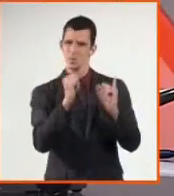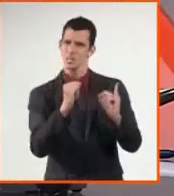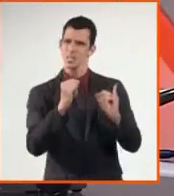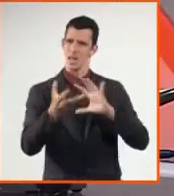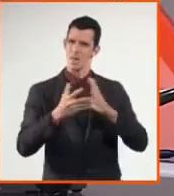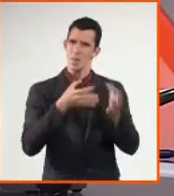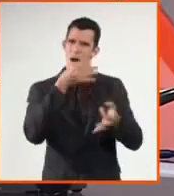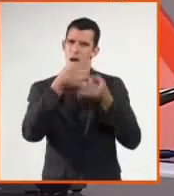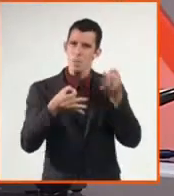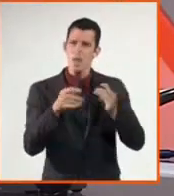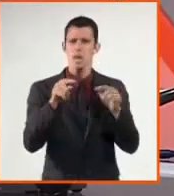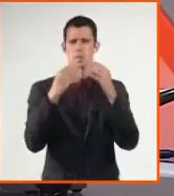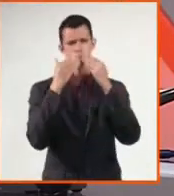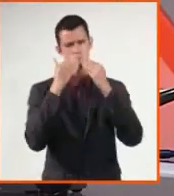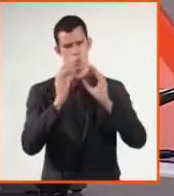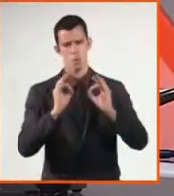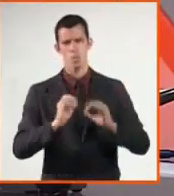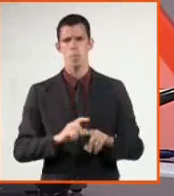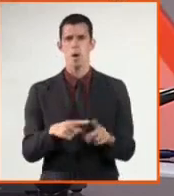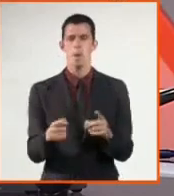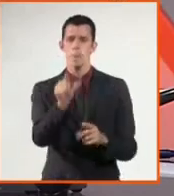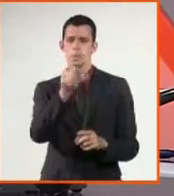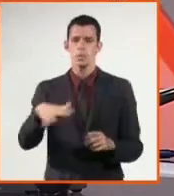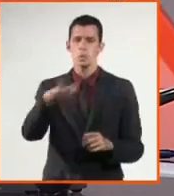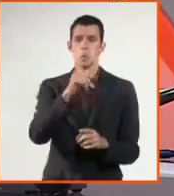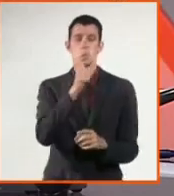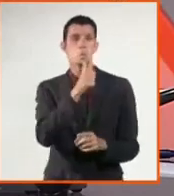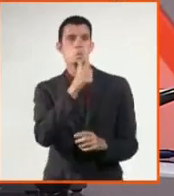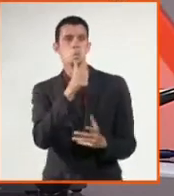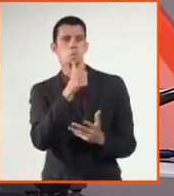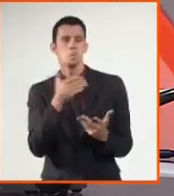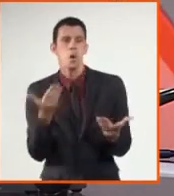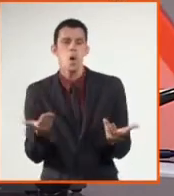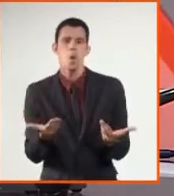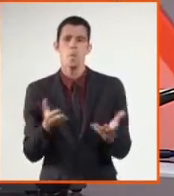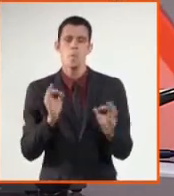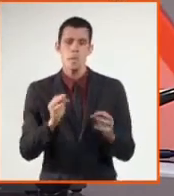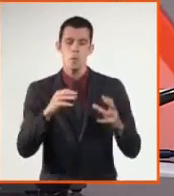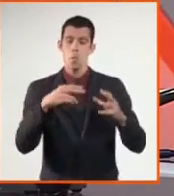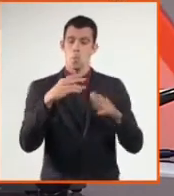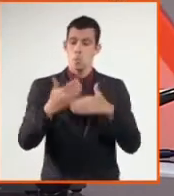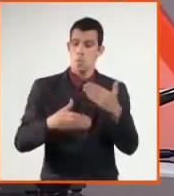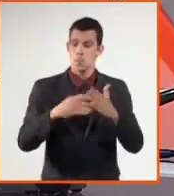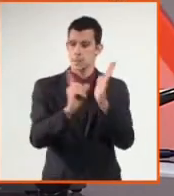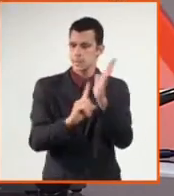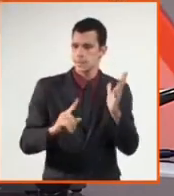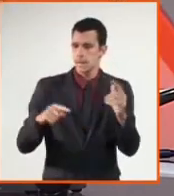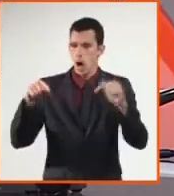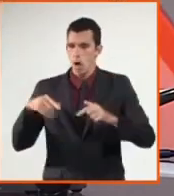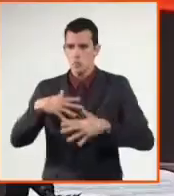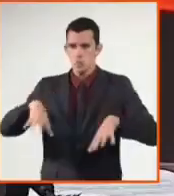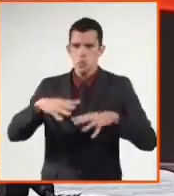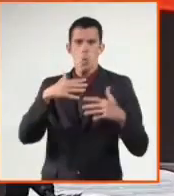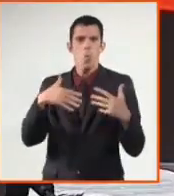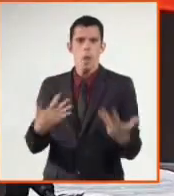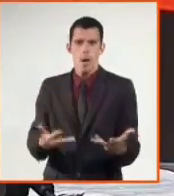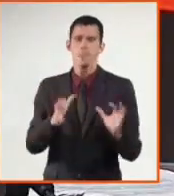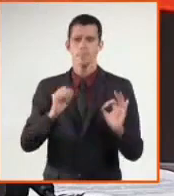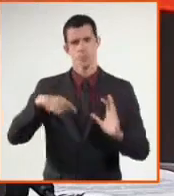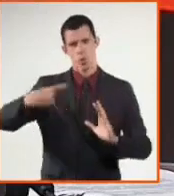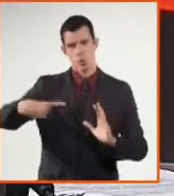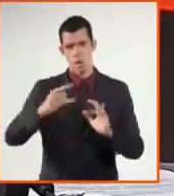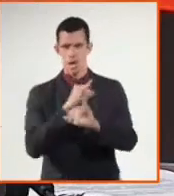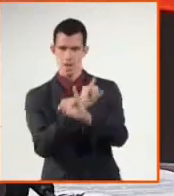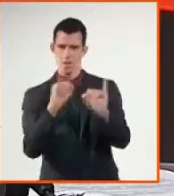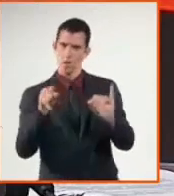nuestra población se mantenga informada en medio estas circunstancias tan tan complejas no para saber cómo actuar en estas circunstancias si hay que decir que el